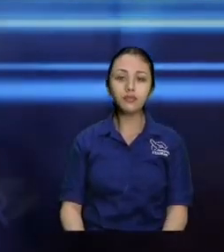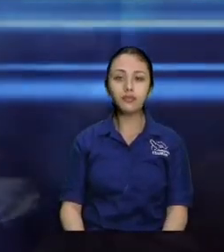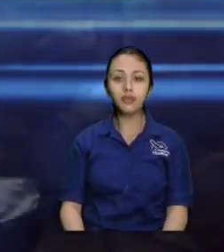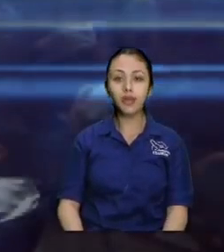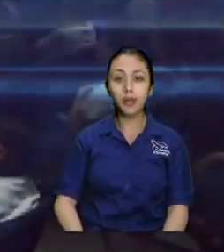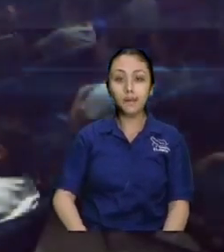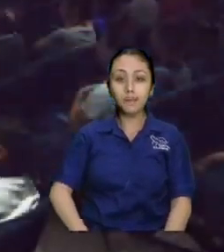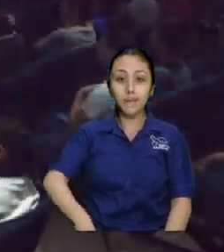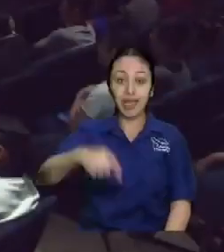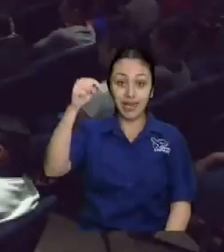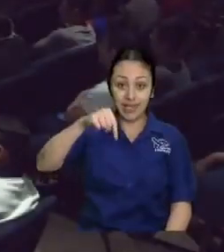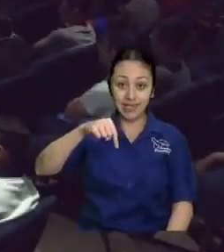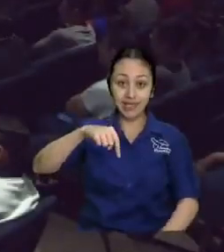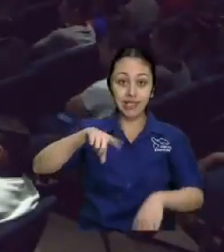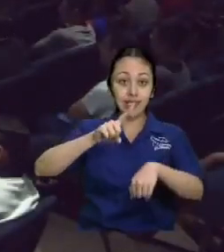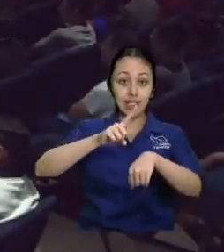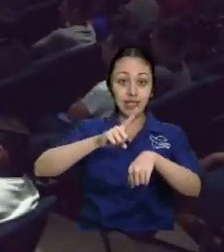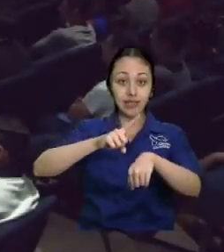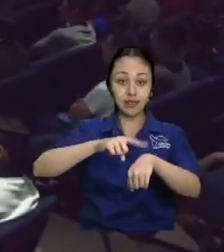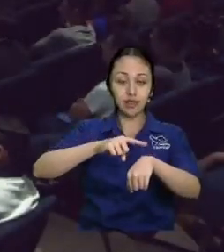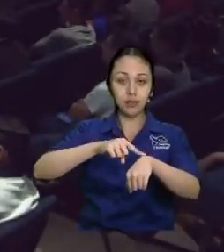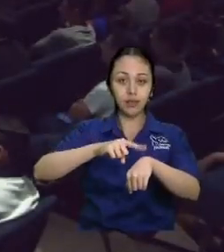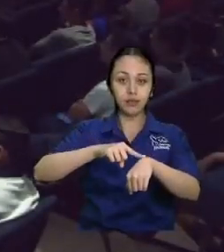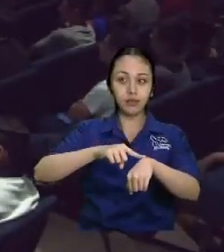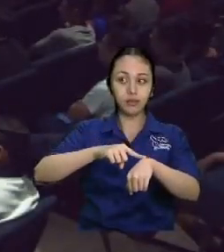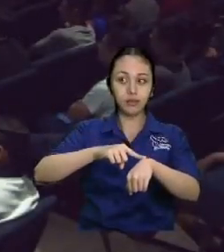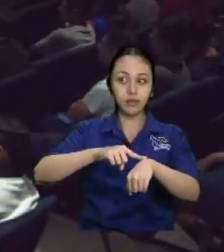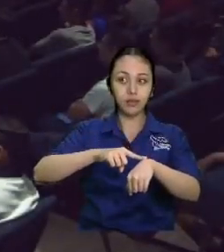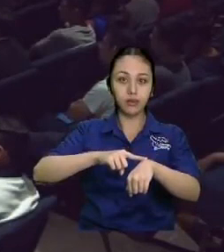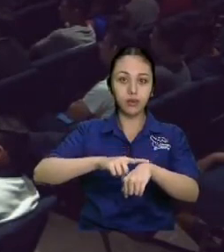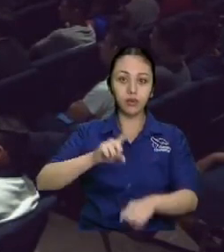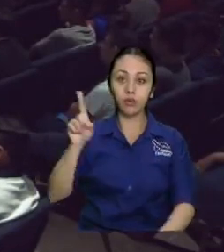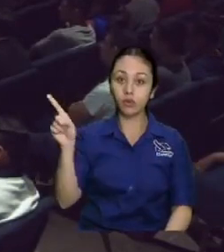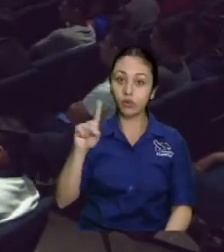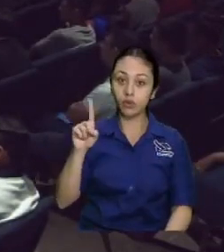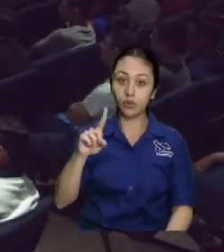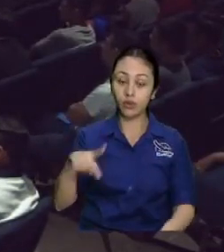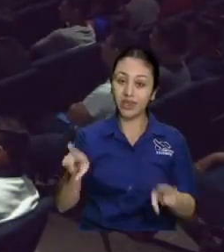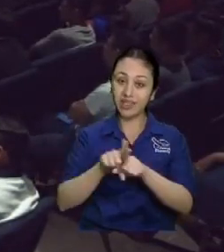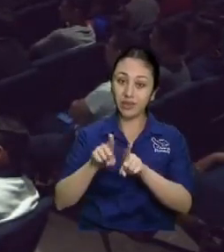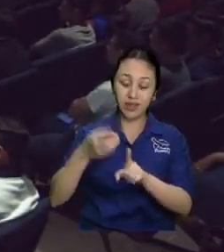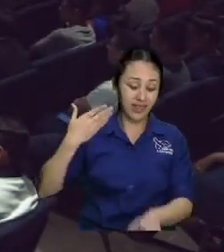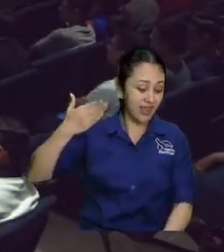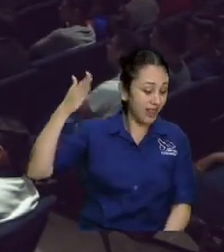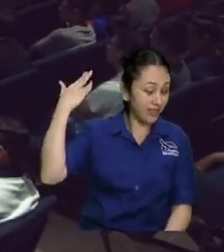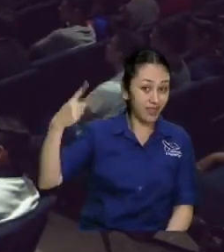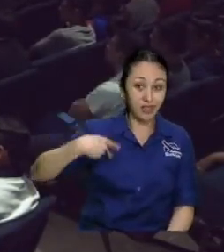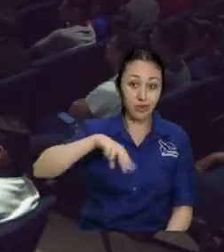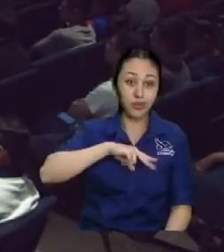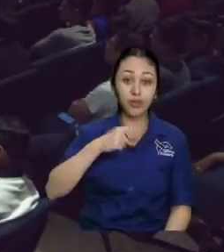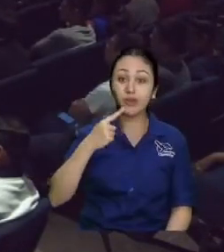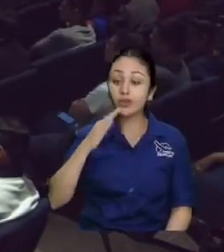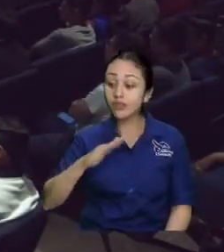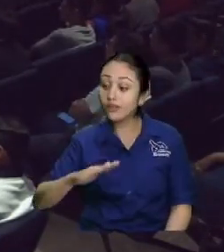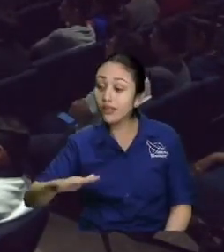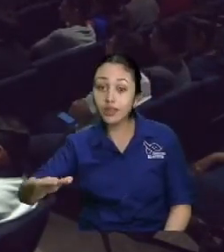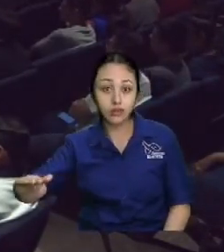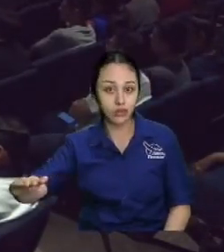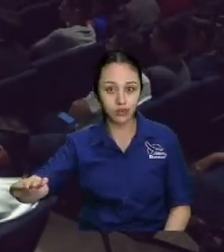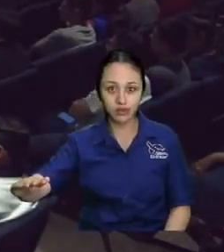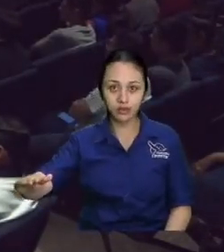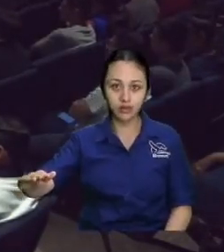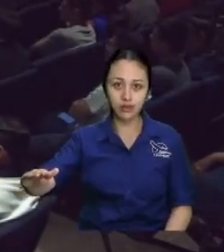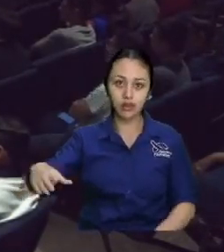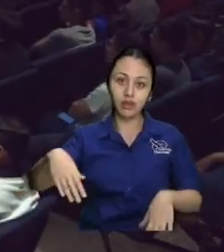en este periodo que nos ha tocado vivir, no es como el periodo cuando nosotros éramos niños, hermano, en cuanto a